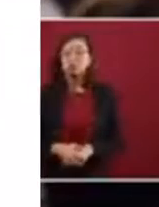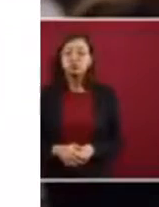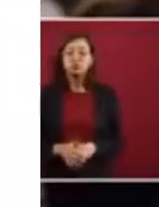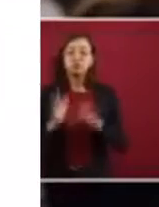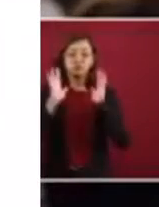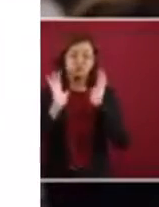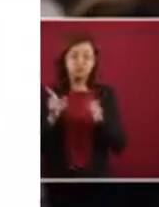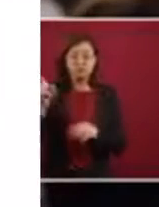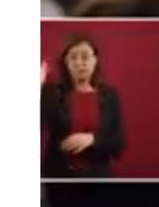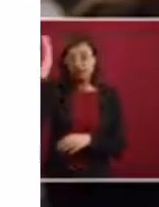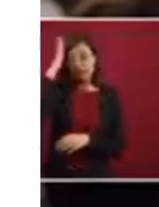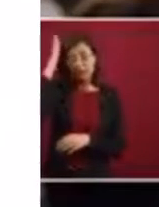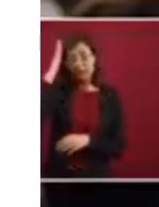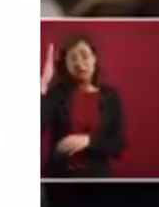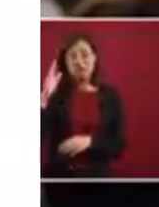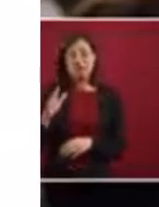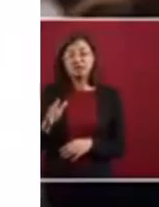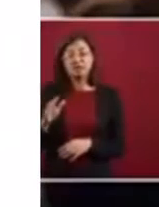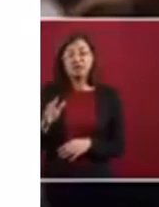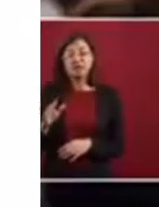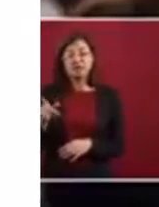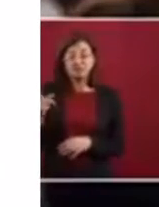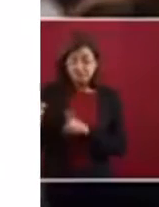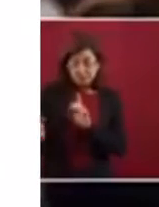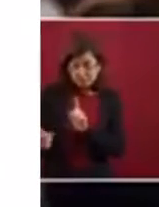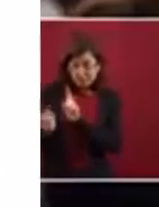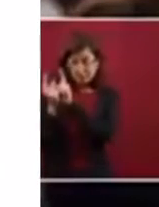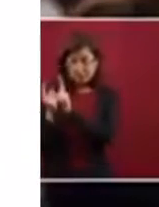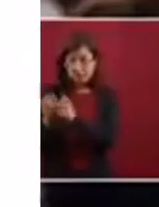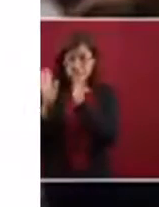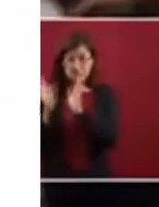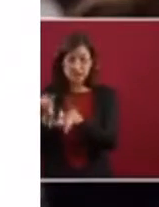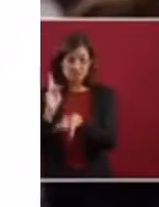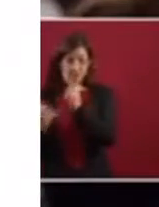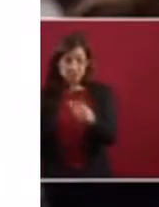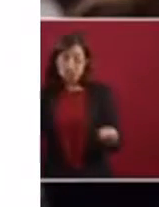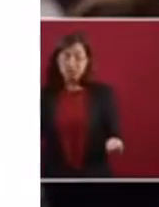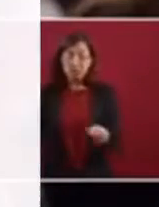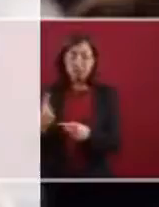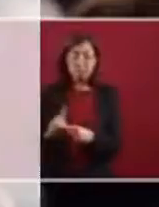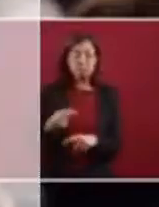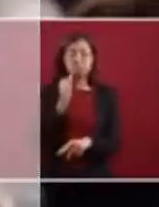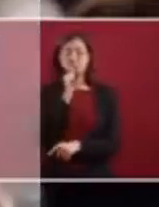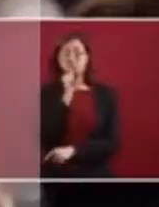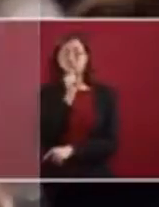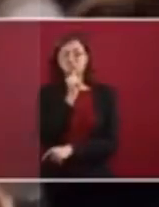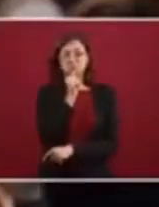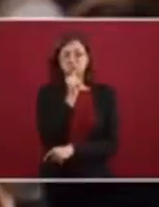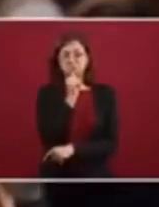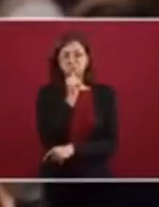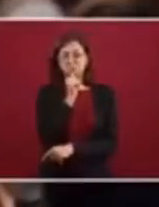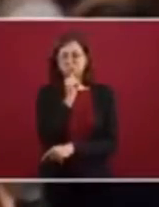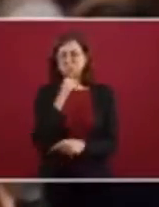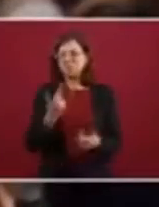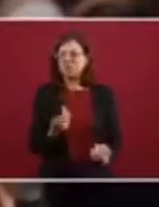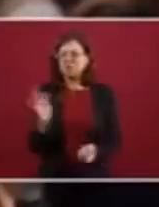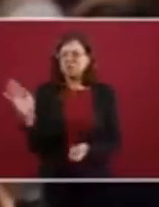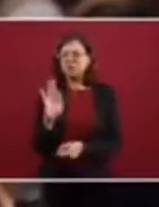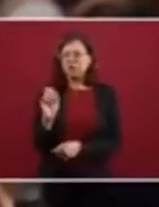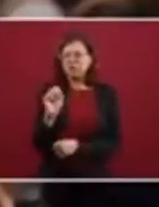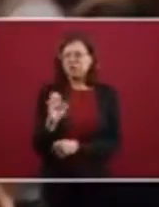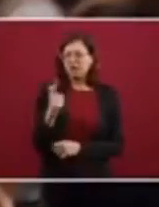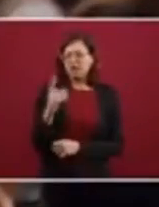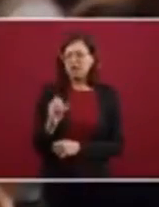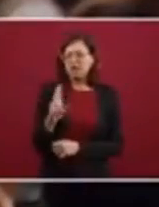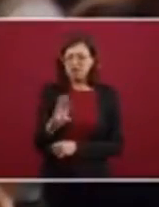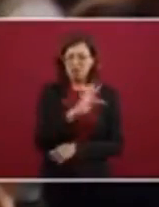acercamientos con la dirigencia del EZLN de ese momento a la fecha? Y si no la ha habido, ¿habría la posibilidad de que la Secretaría de Gobernación buscara